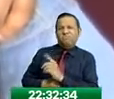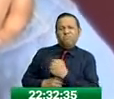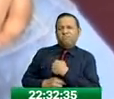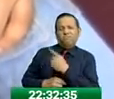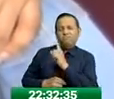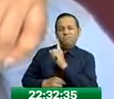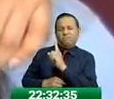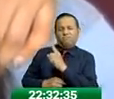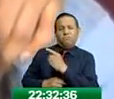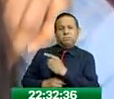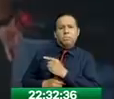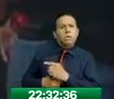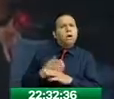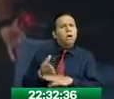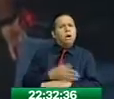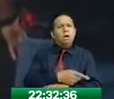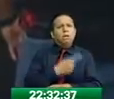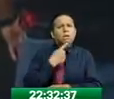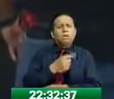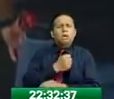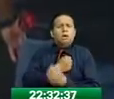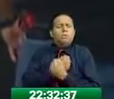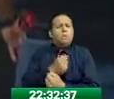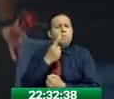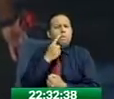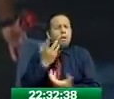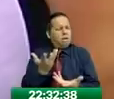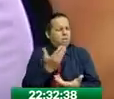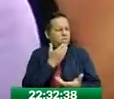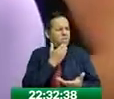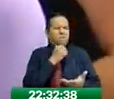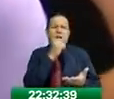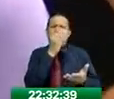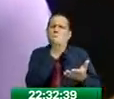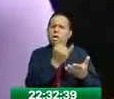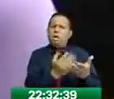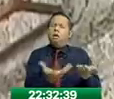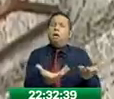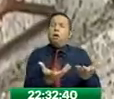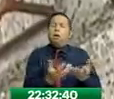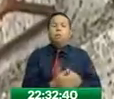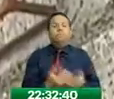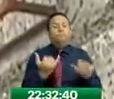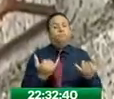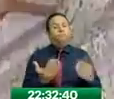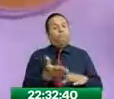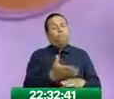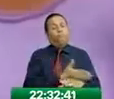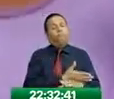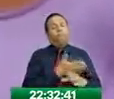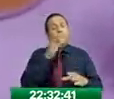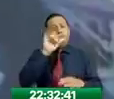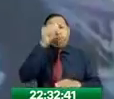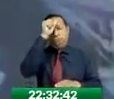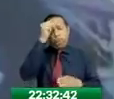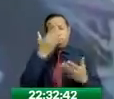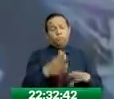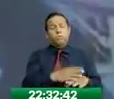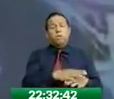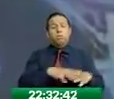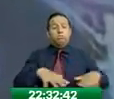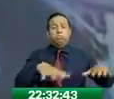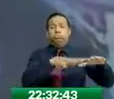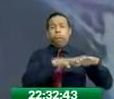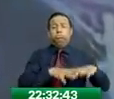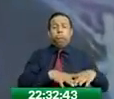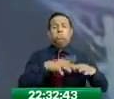siempre decía que amaba a su papá. El hecho lamentable se registró durante este fin de semana en la isla Trinitaria. Este ciudadano